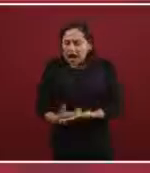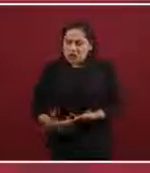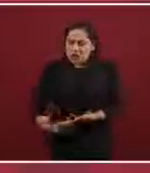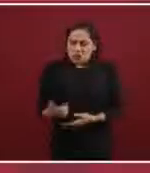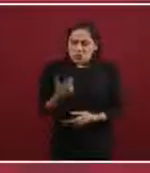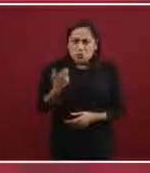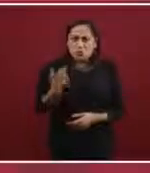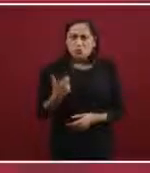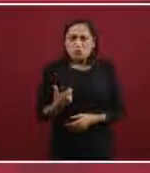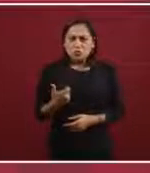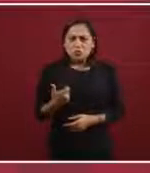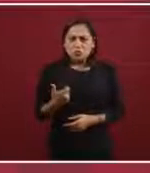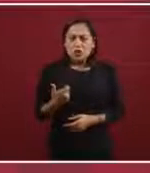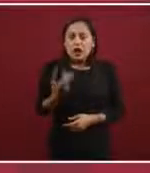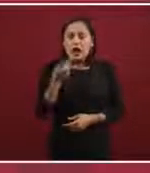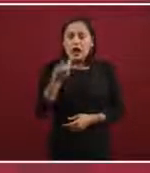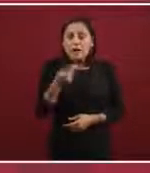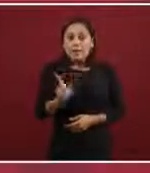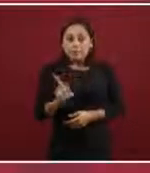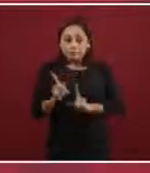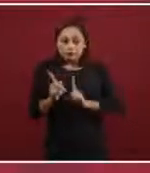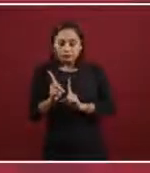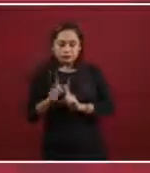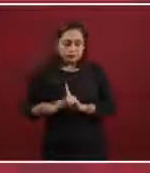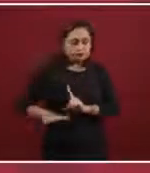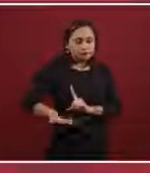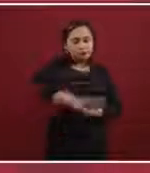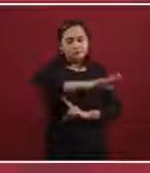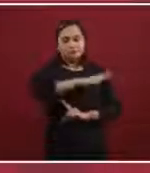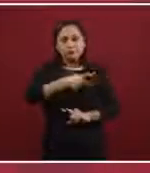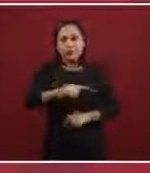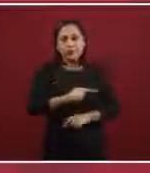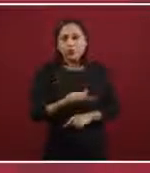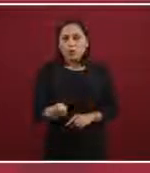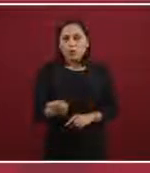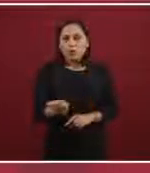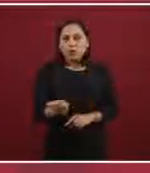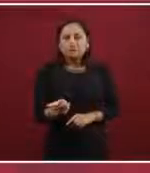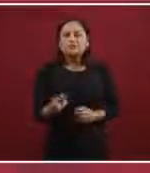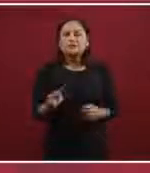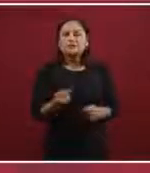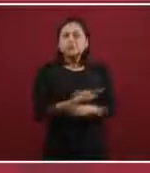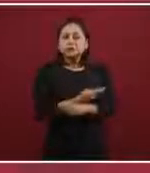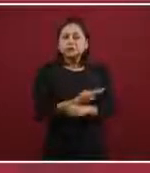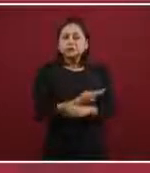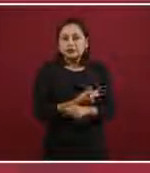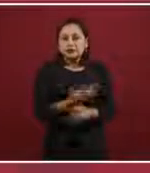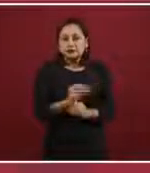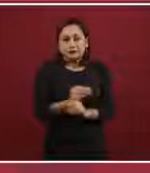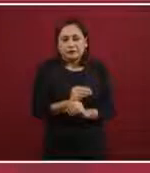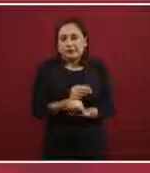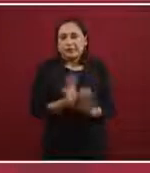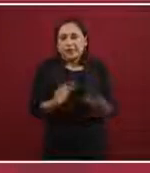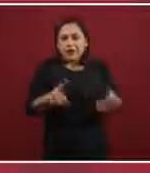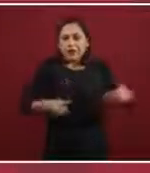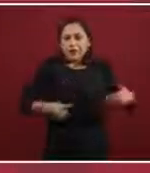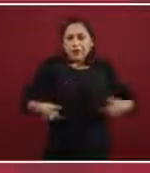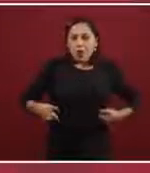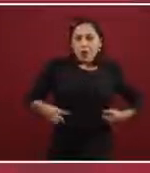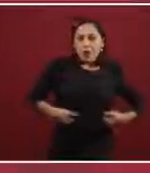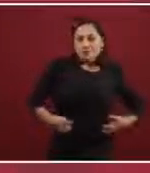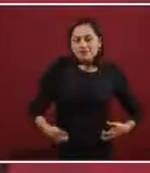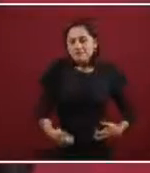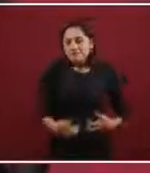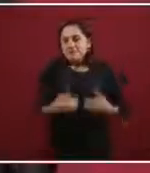siempre hay confrontación ese es un modelo fallido eso fue lo que pasó